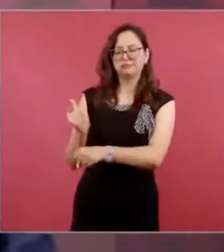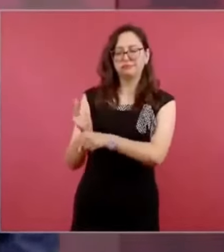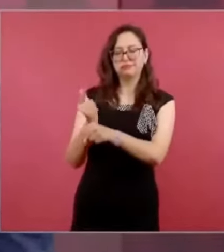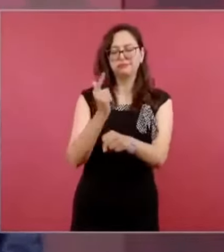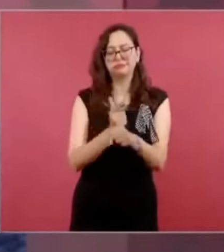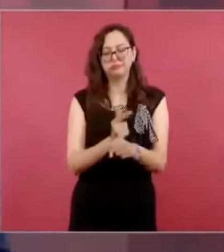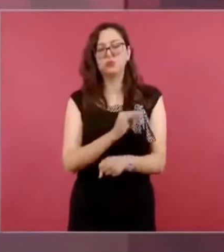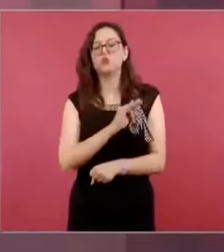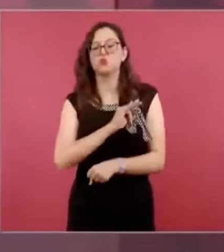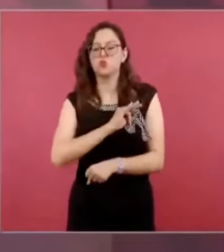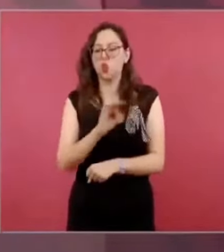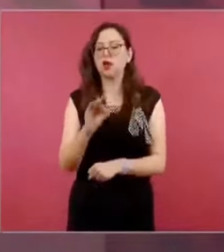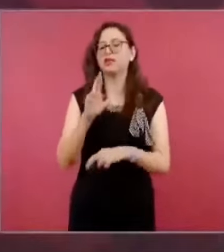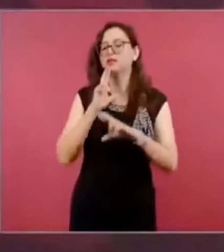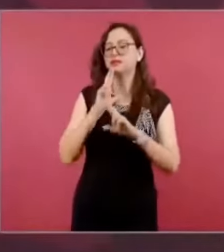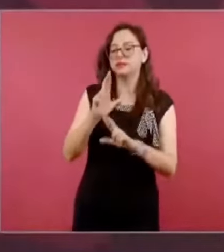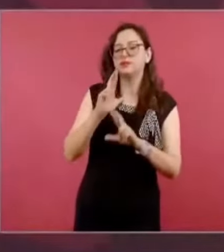en